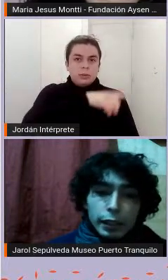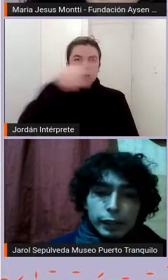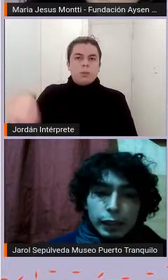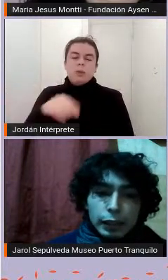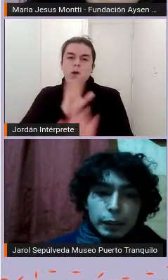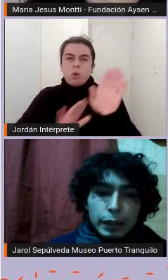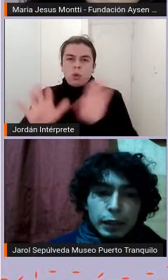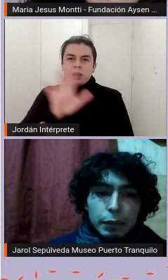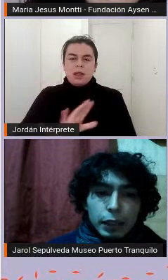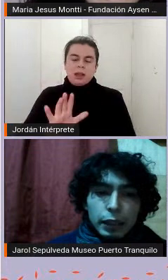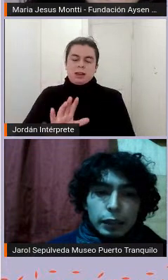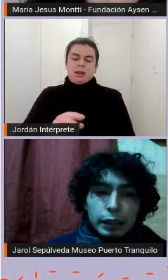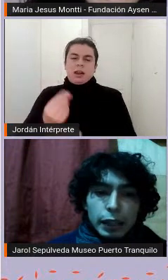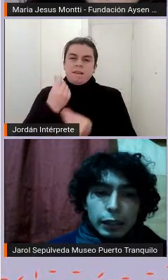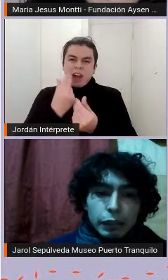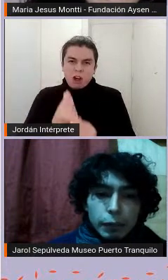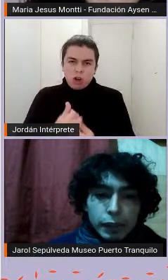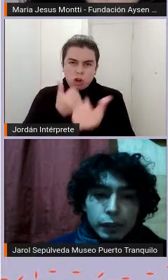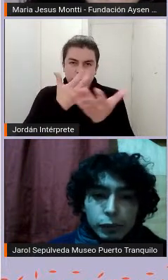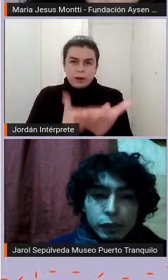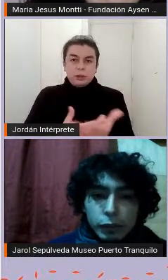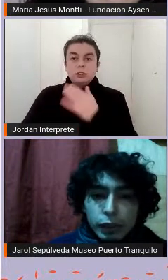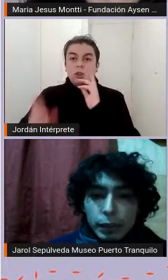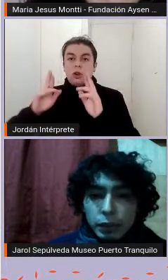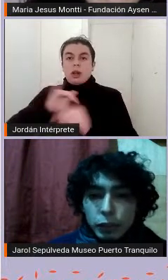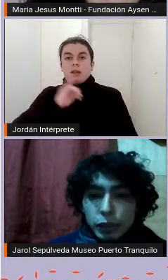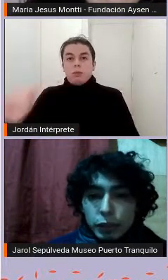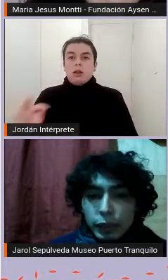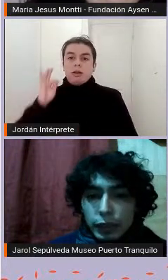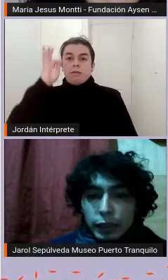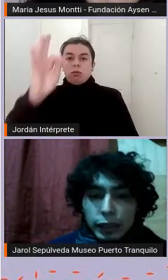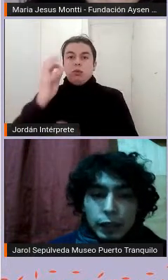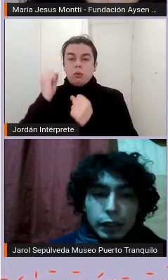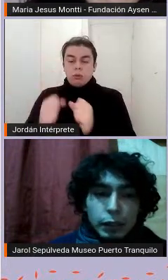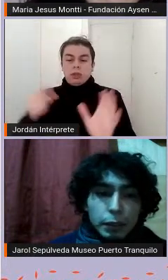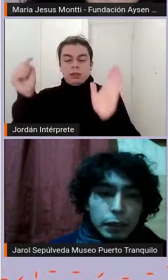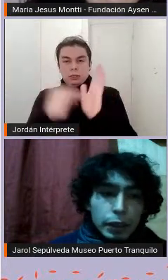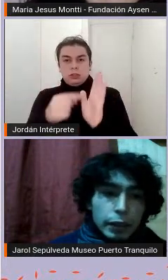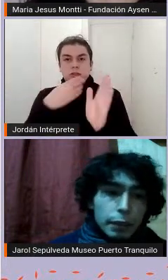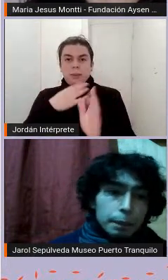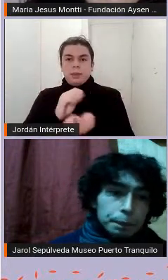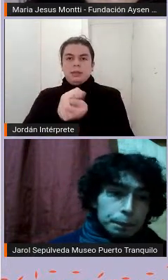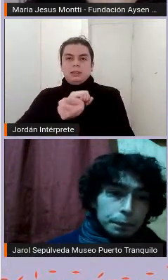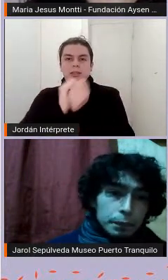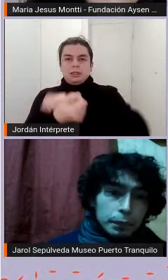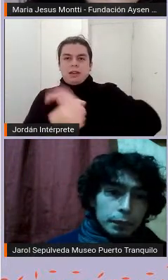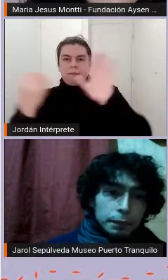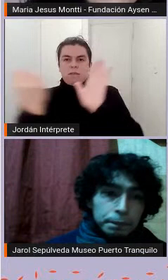que en cierta medida pueda llegar a transformarse en un símbolo de patrimonio natural en la misma localidad.